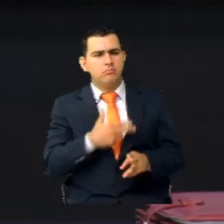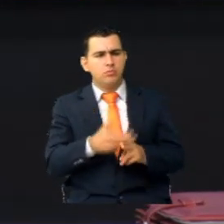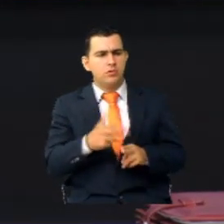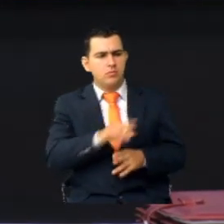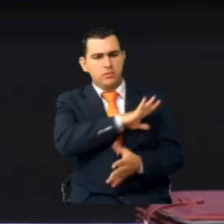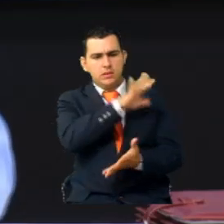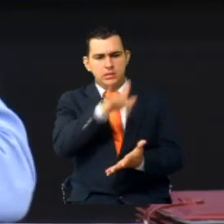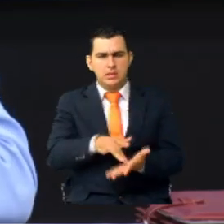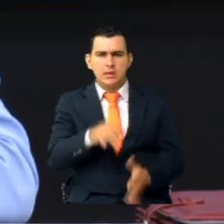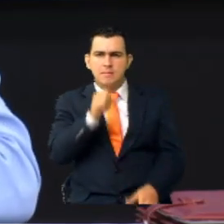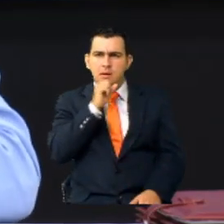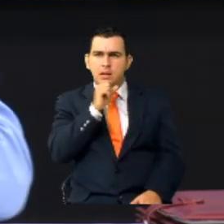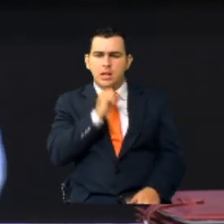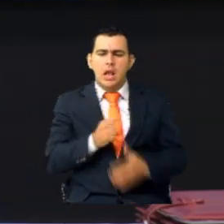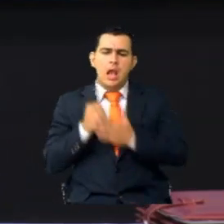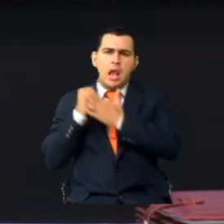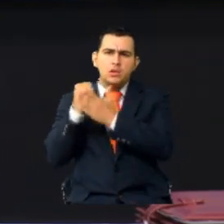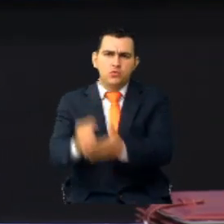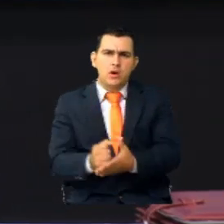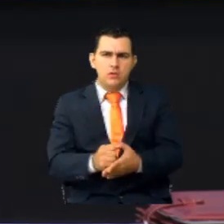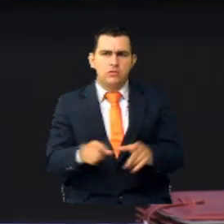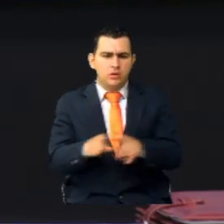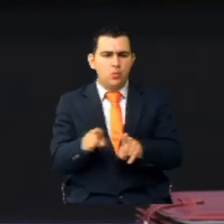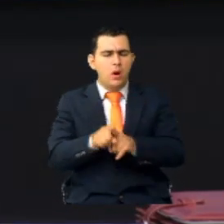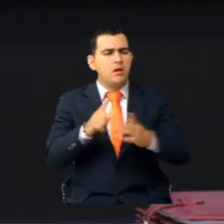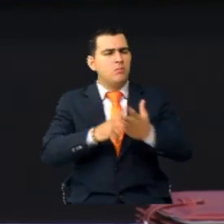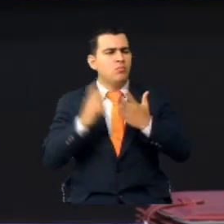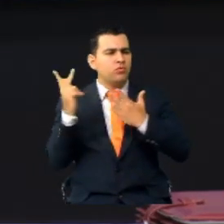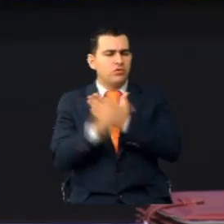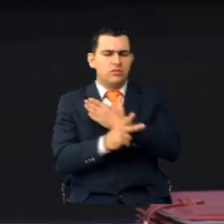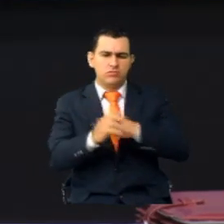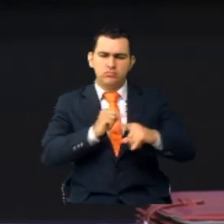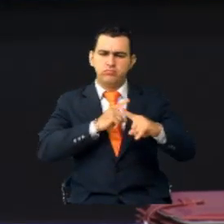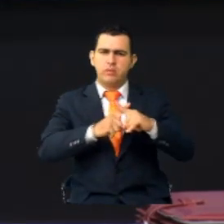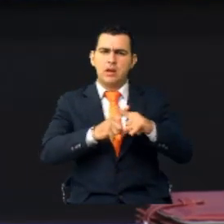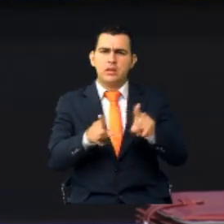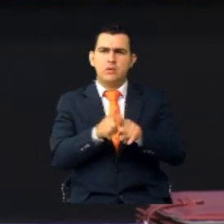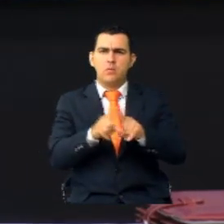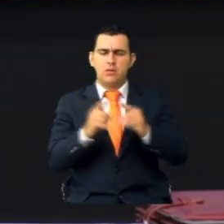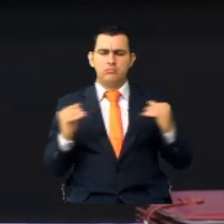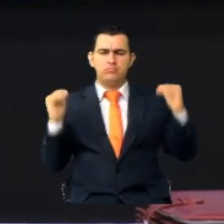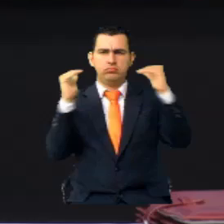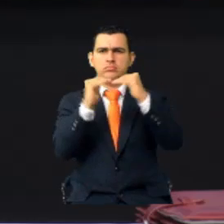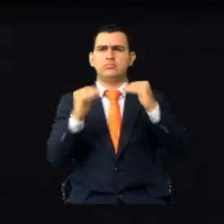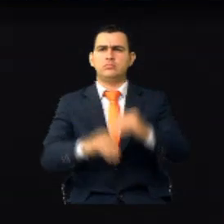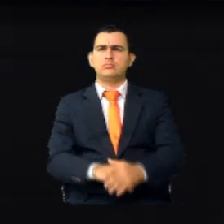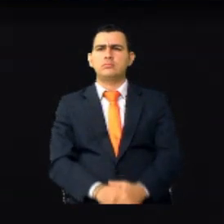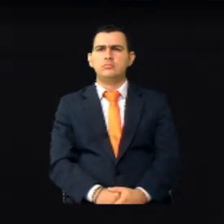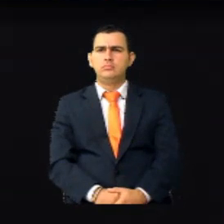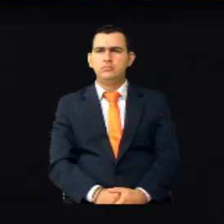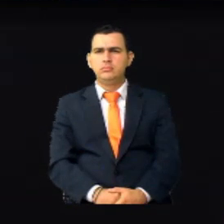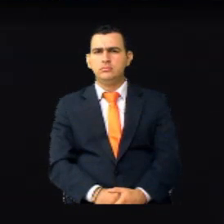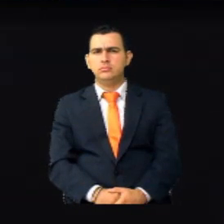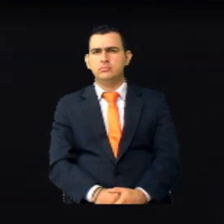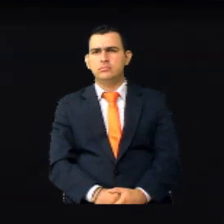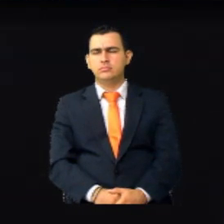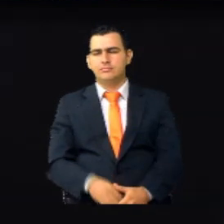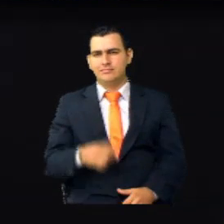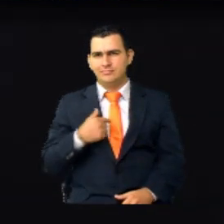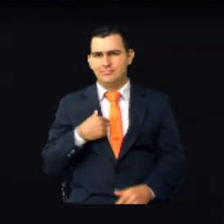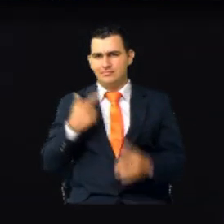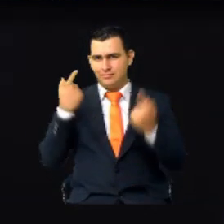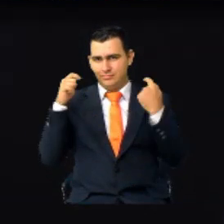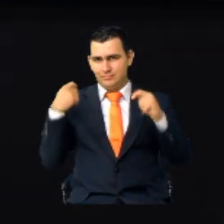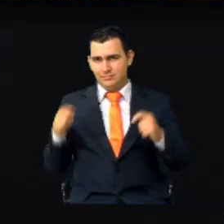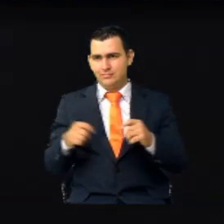Barranca Bermeja, ayudarlos a que tengan proyectos exitosos como el que usted ha tenido, don Álvaro? Bueno, pero me preocupa muchísimo que usted diga